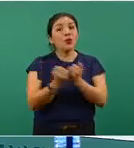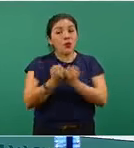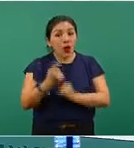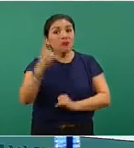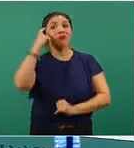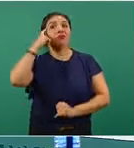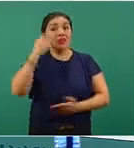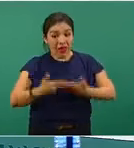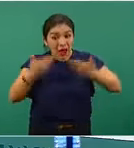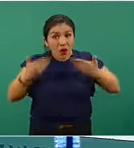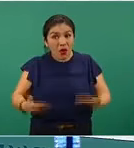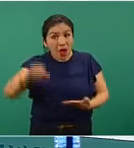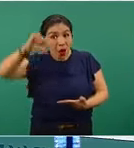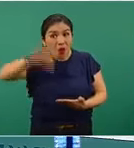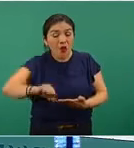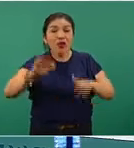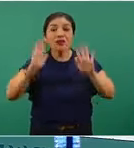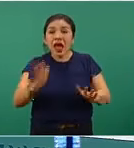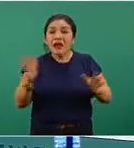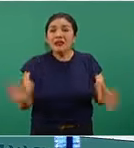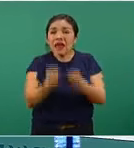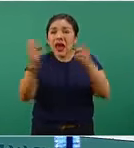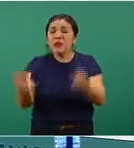conciencia que hoy estamos salvando